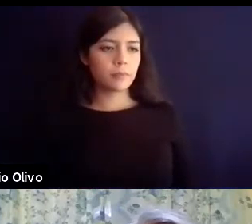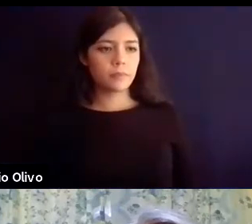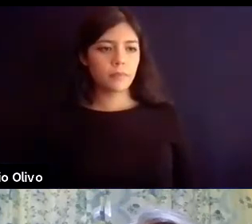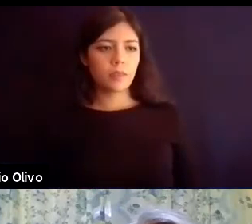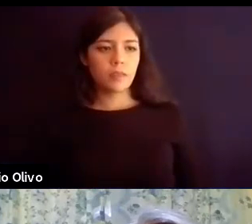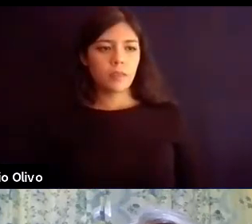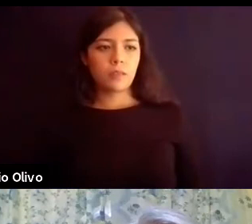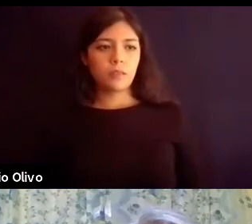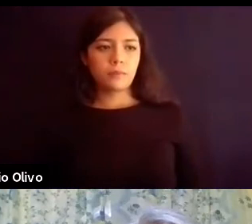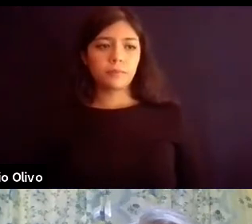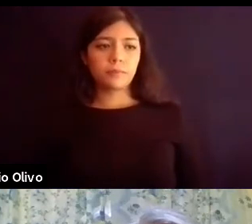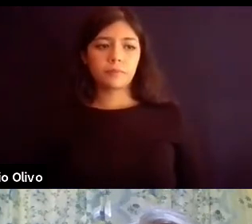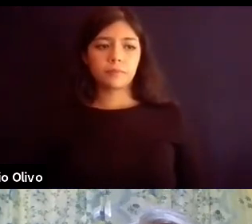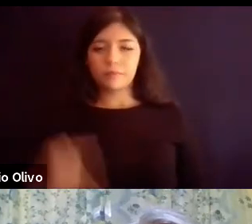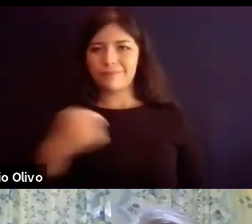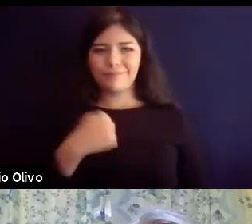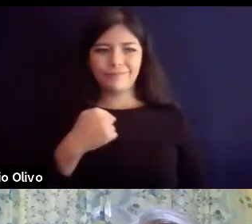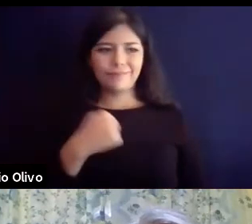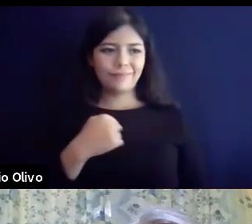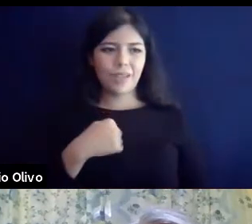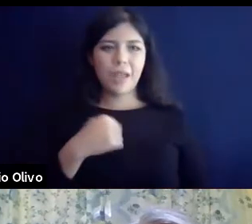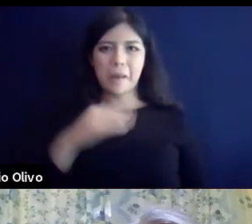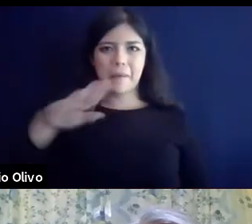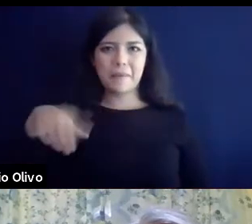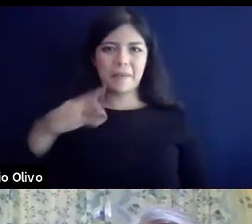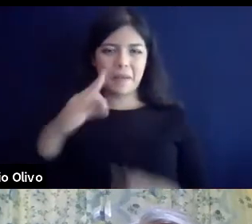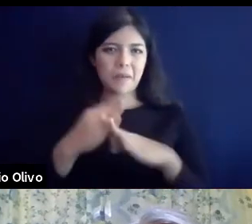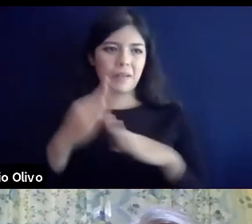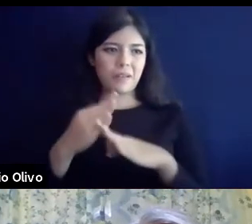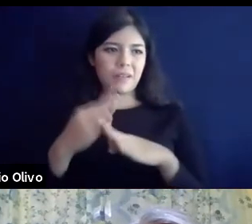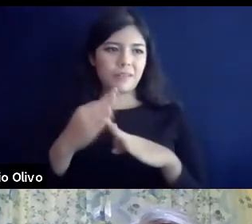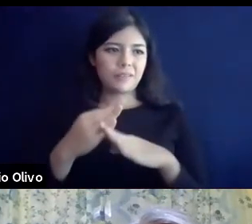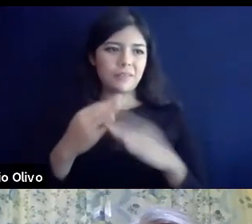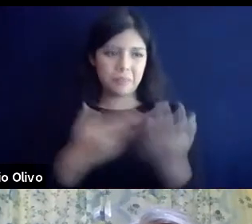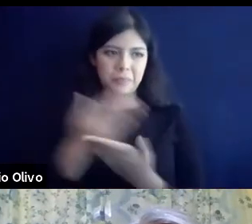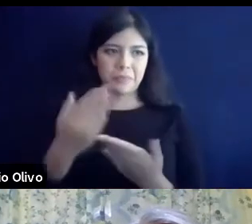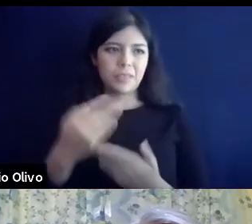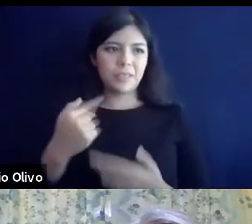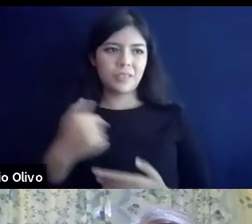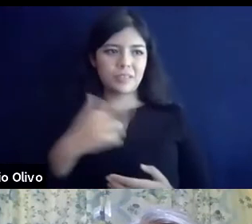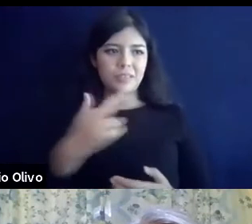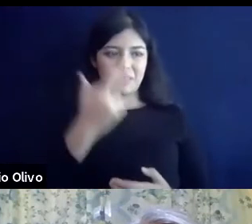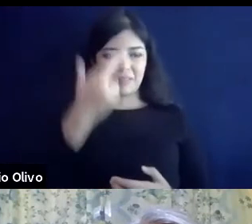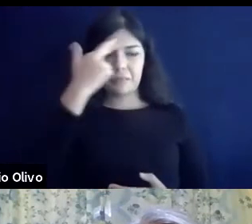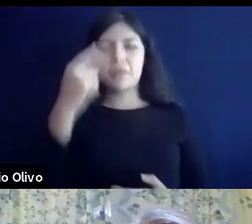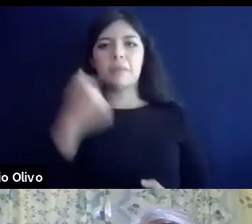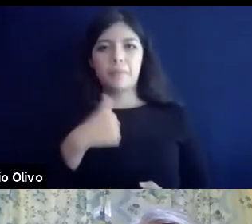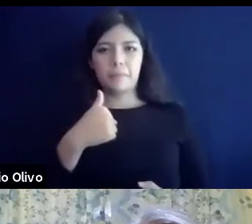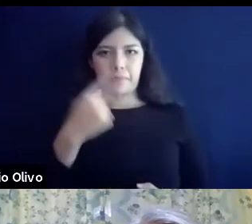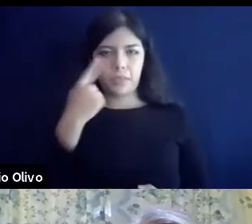me identifico como activista, pero ya me lo repitieron tantas veces que dices, Simón, está bien, no importa.